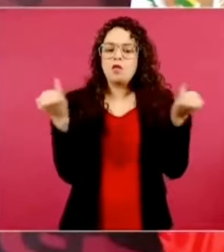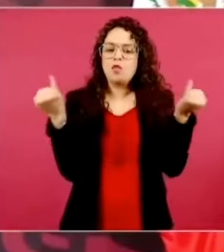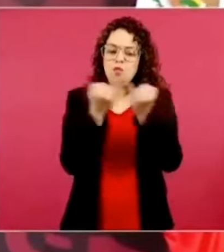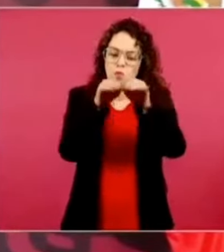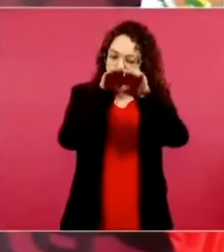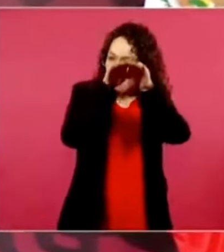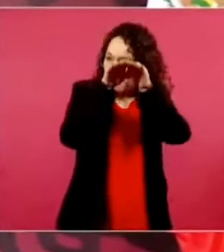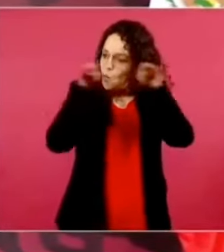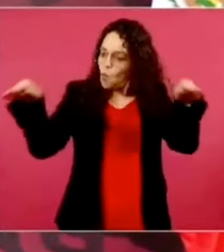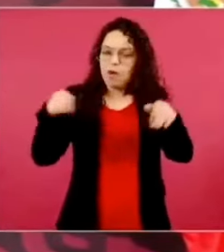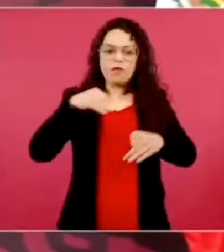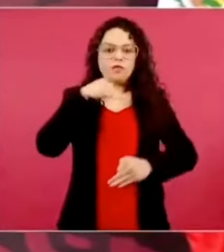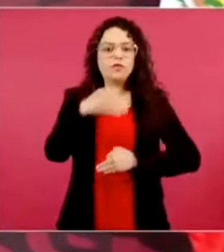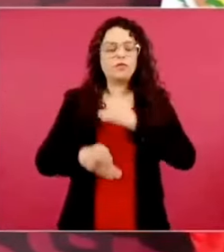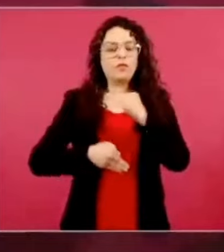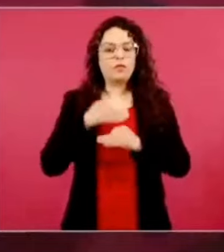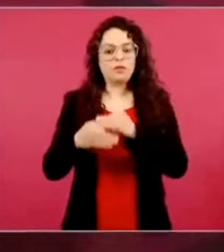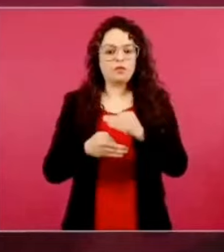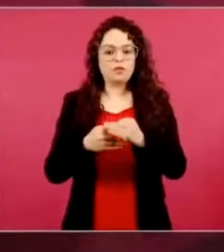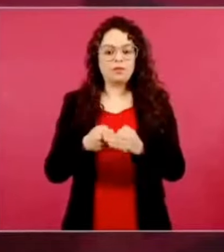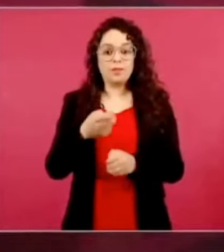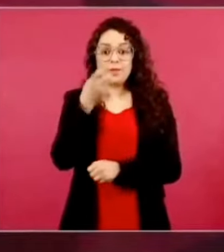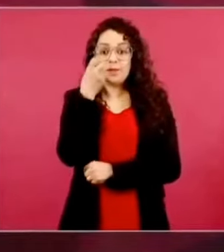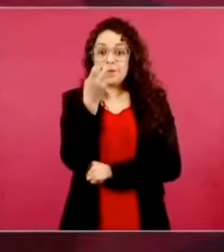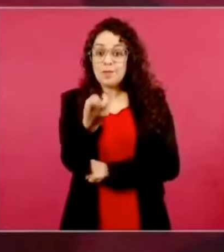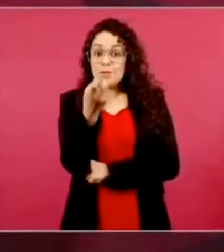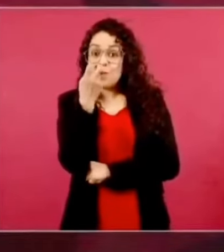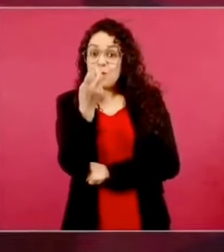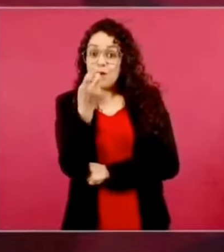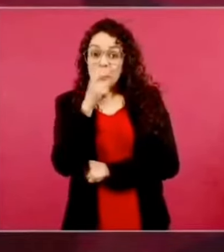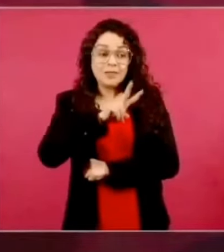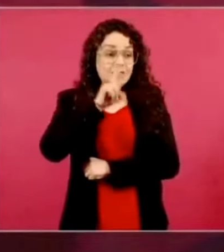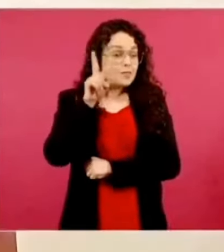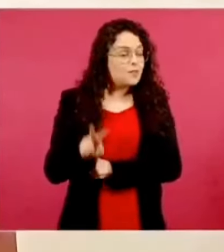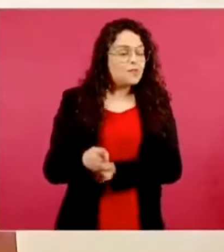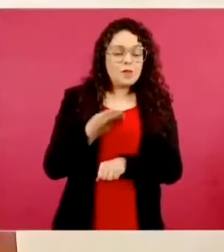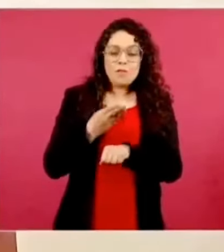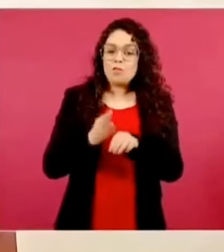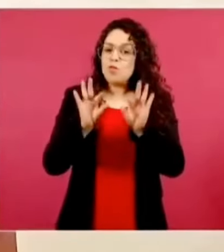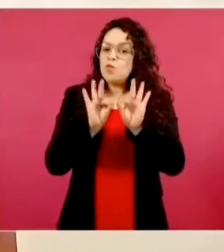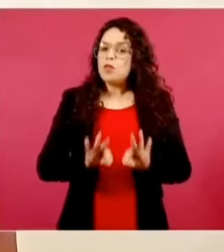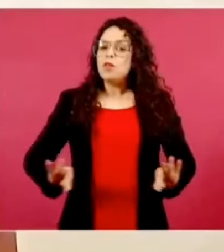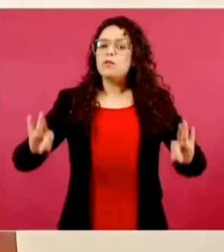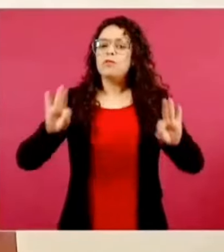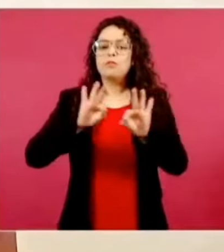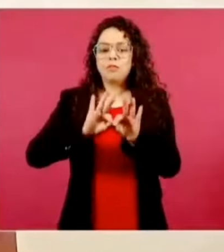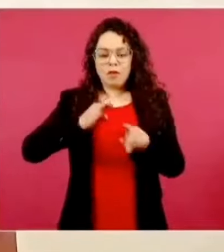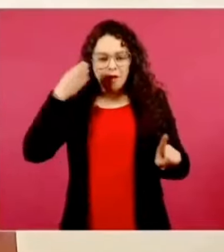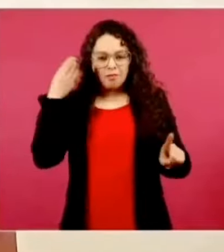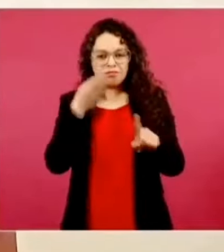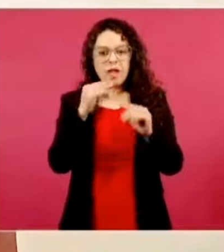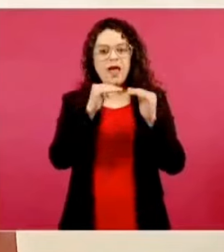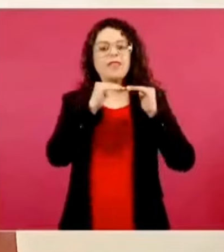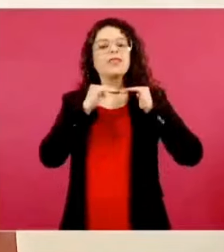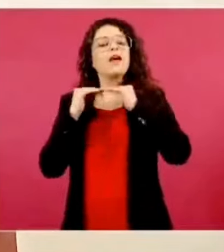Por eso la democracia, importante, es muy importante, y también